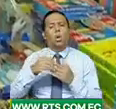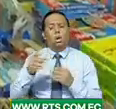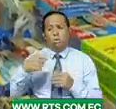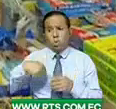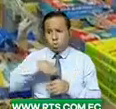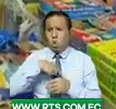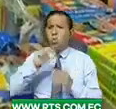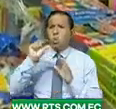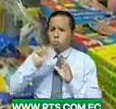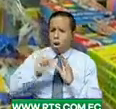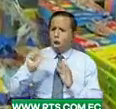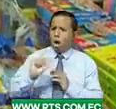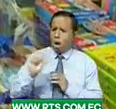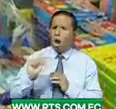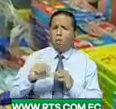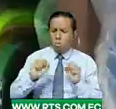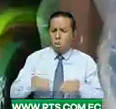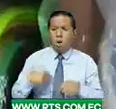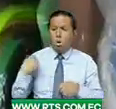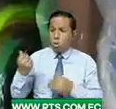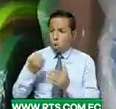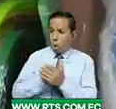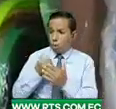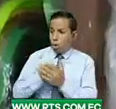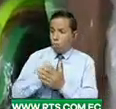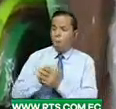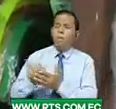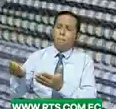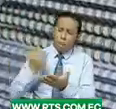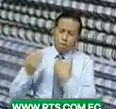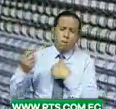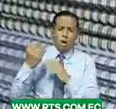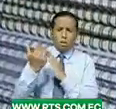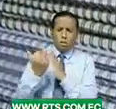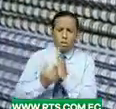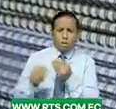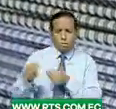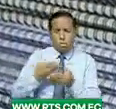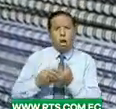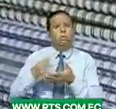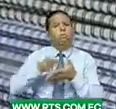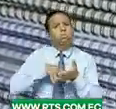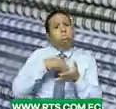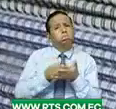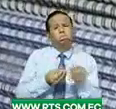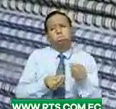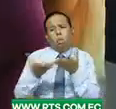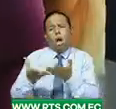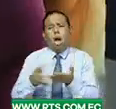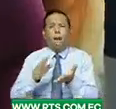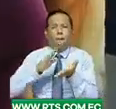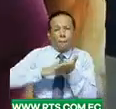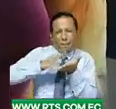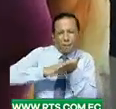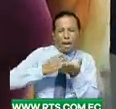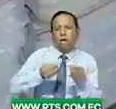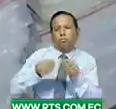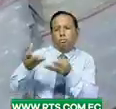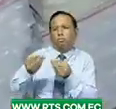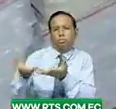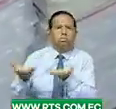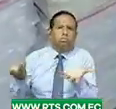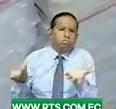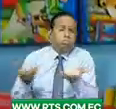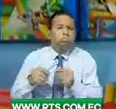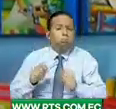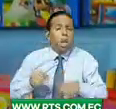grandes promociones, que por su lista los incentivamos a los padres de familia regalar su horario, sus membretes, que ya se evita de